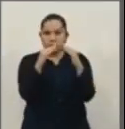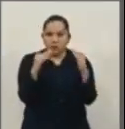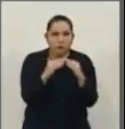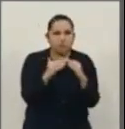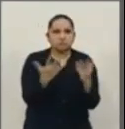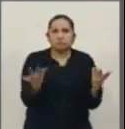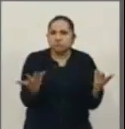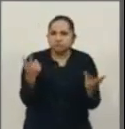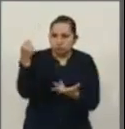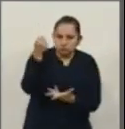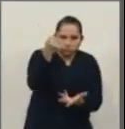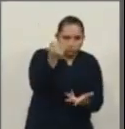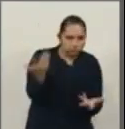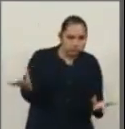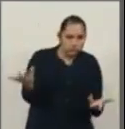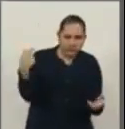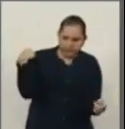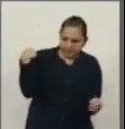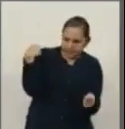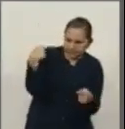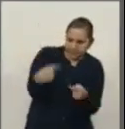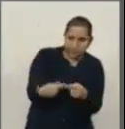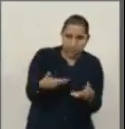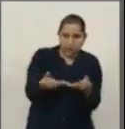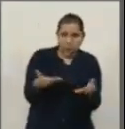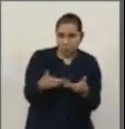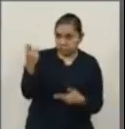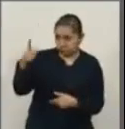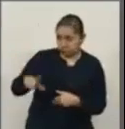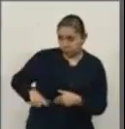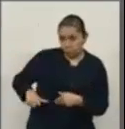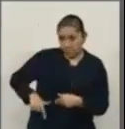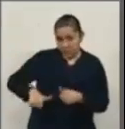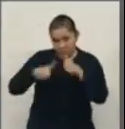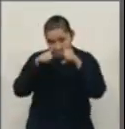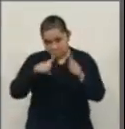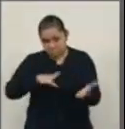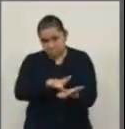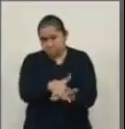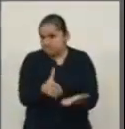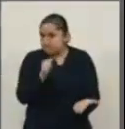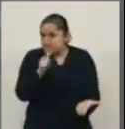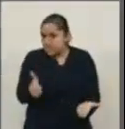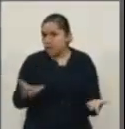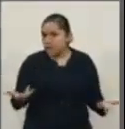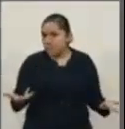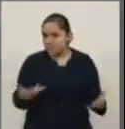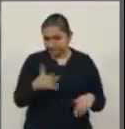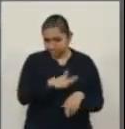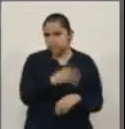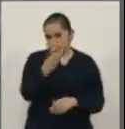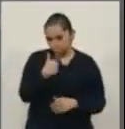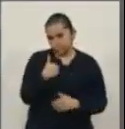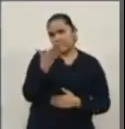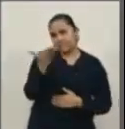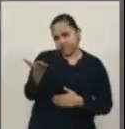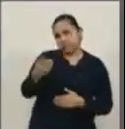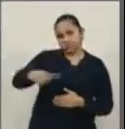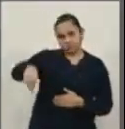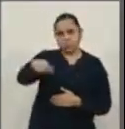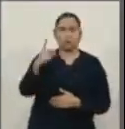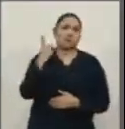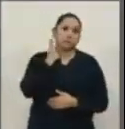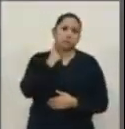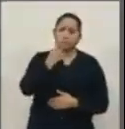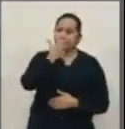hoy no tenemos una respuesta por parte de ese gobierno. Por eso yo le pido a los diputados y diputadas que hoy se suman